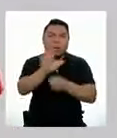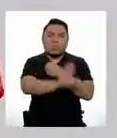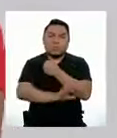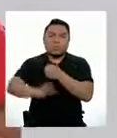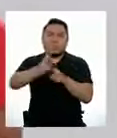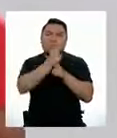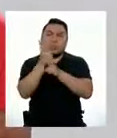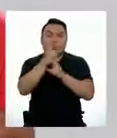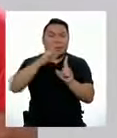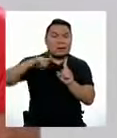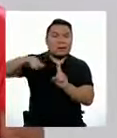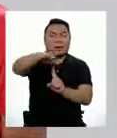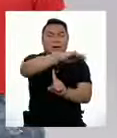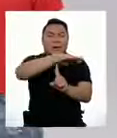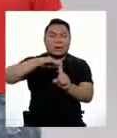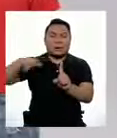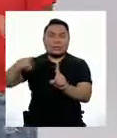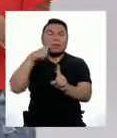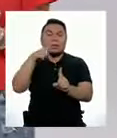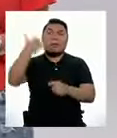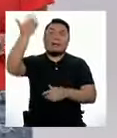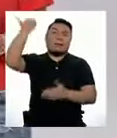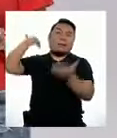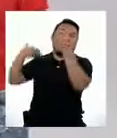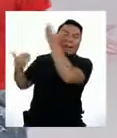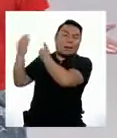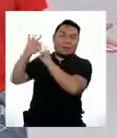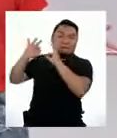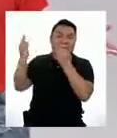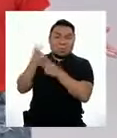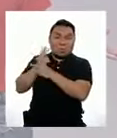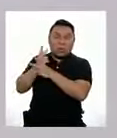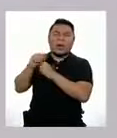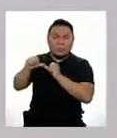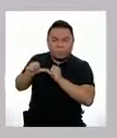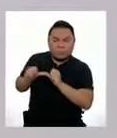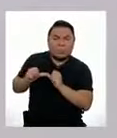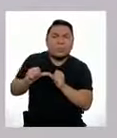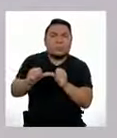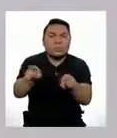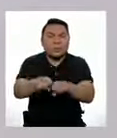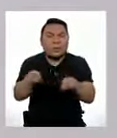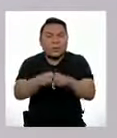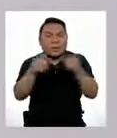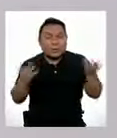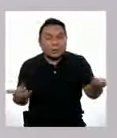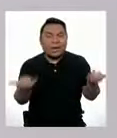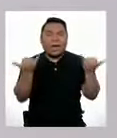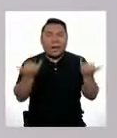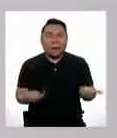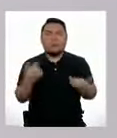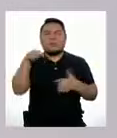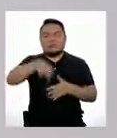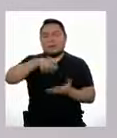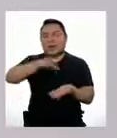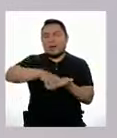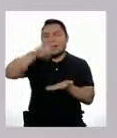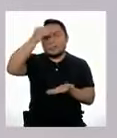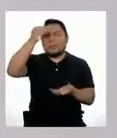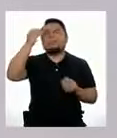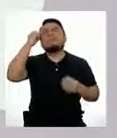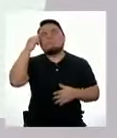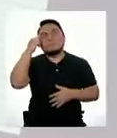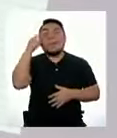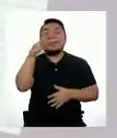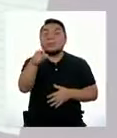ambiente, rescatando los saberes ancestrales de nuestras familias y comunidades. Por eso, nuestro reto en esta ocasión será escribir